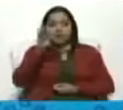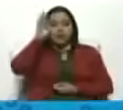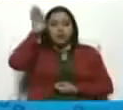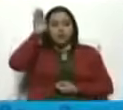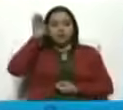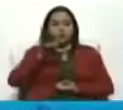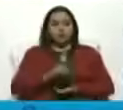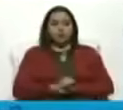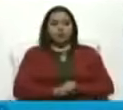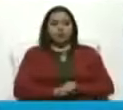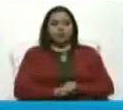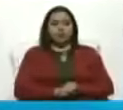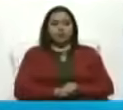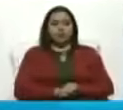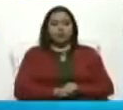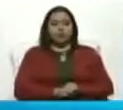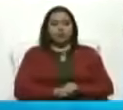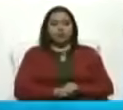futuro.